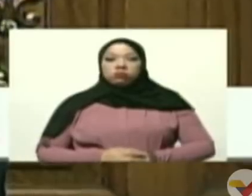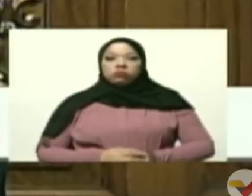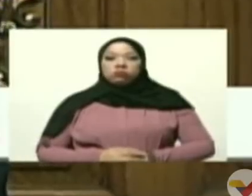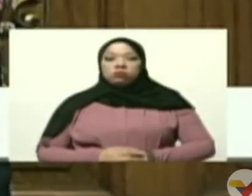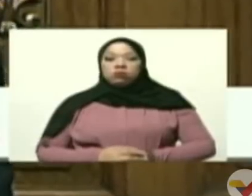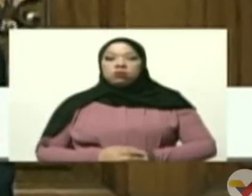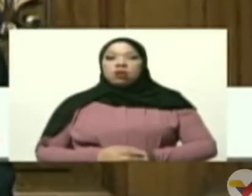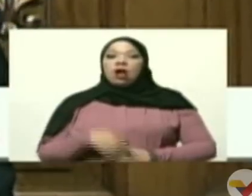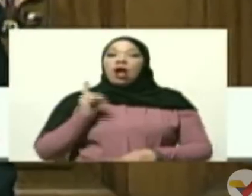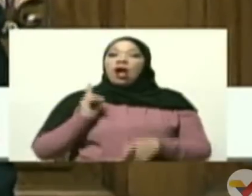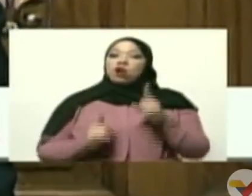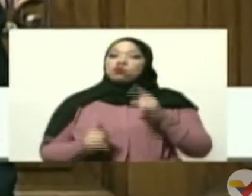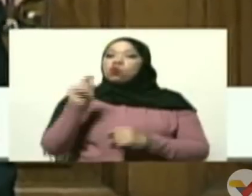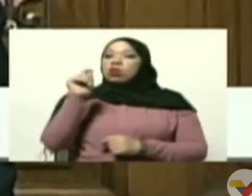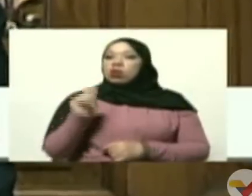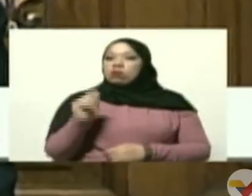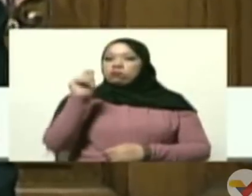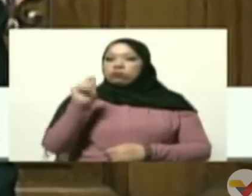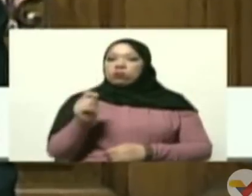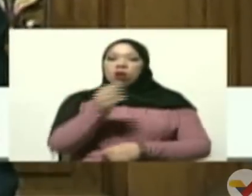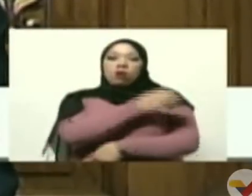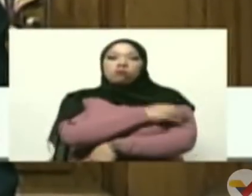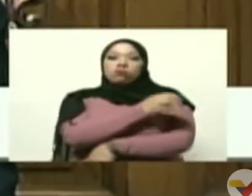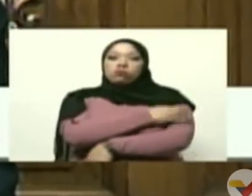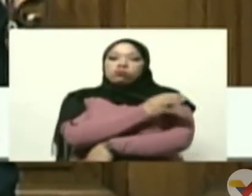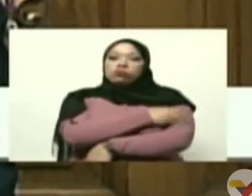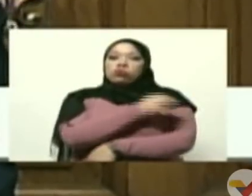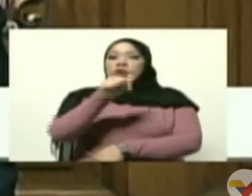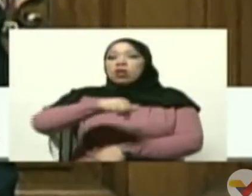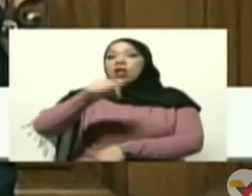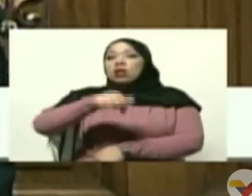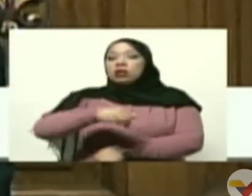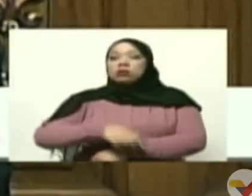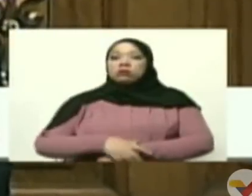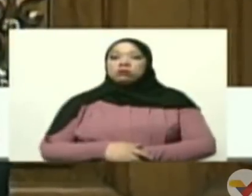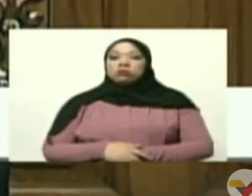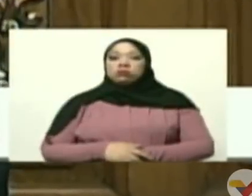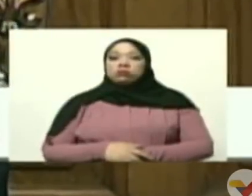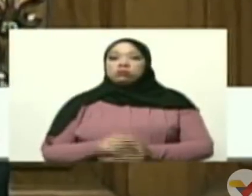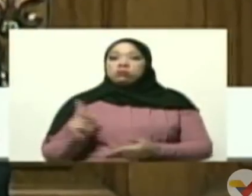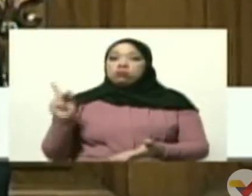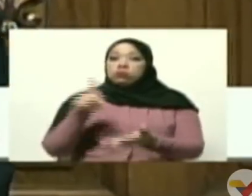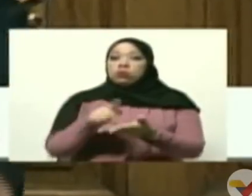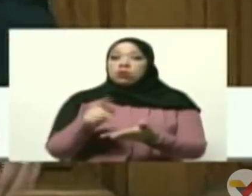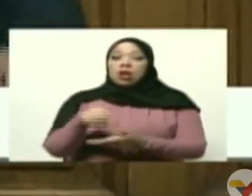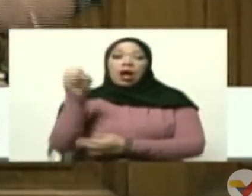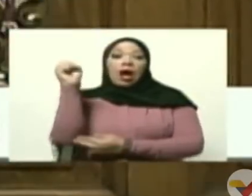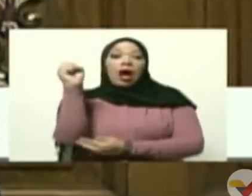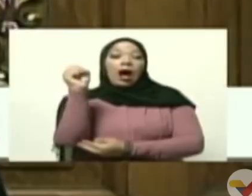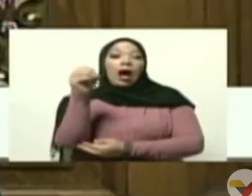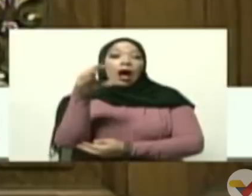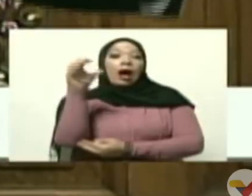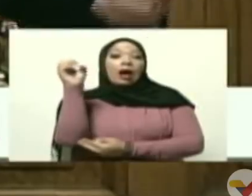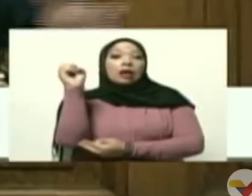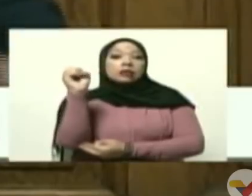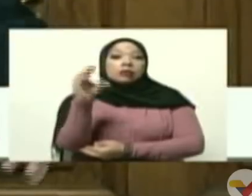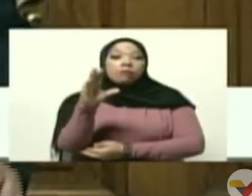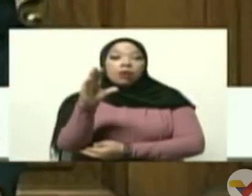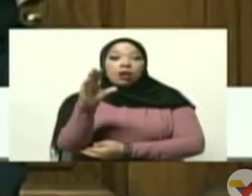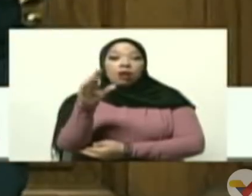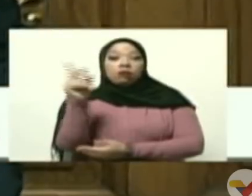Diosdado Cabello. De la oposición que están aquí, están presentes en esta asamblea por el deslinde de la violencia,